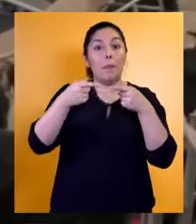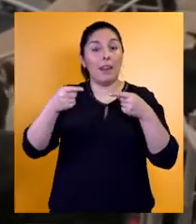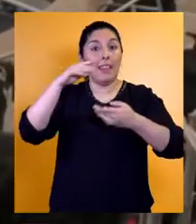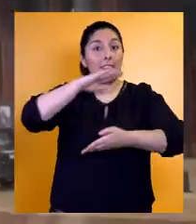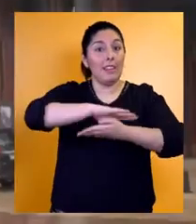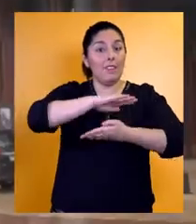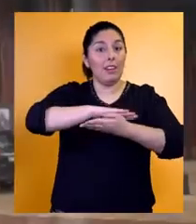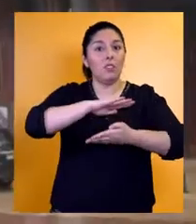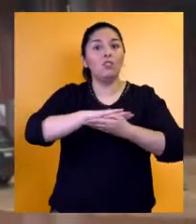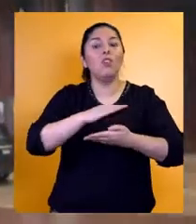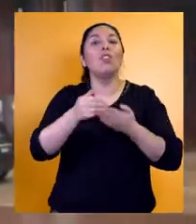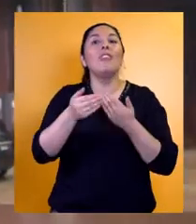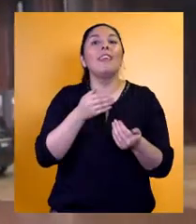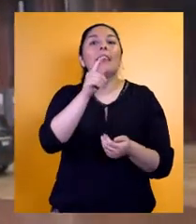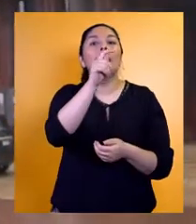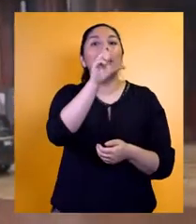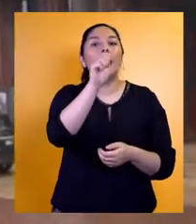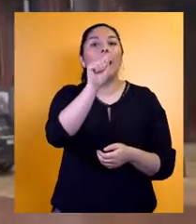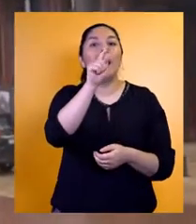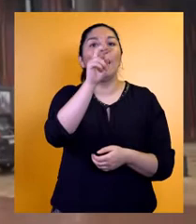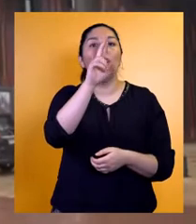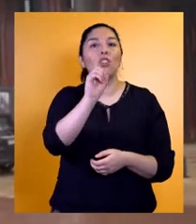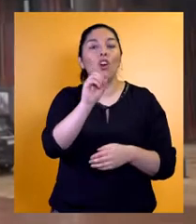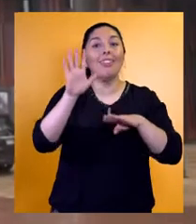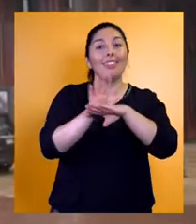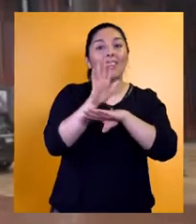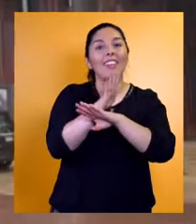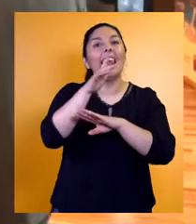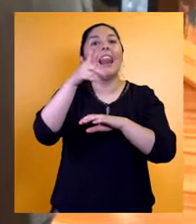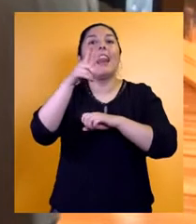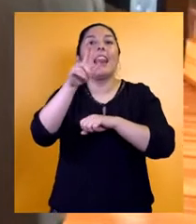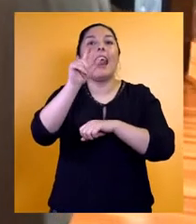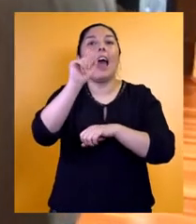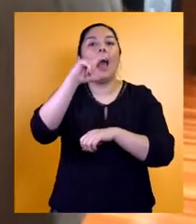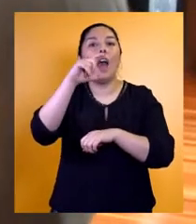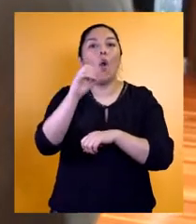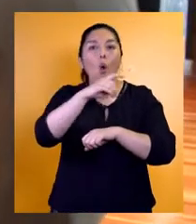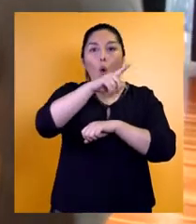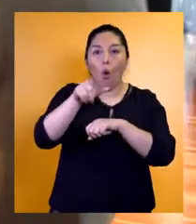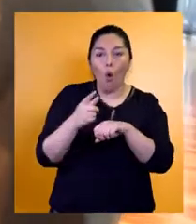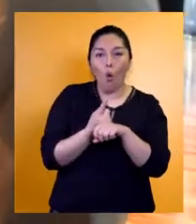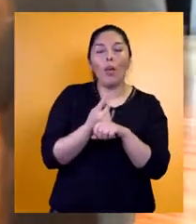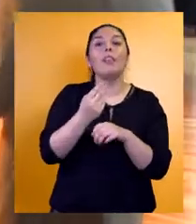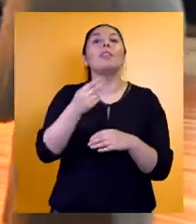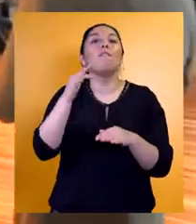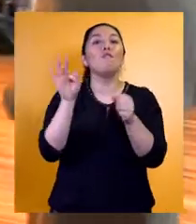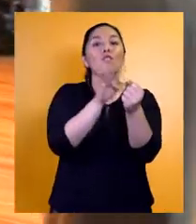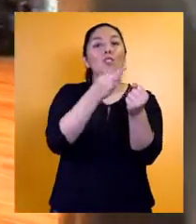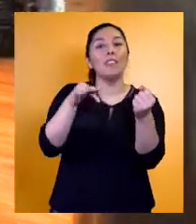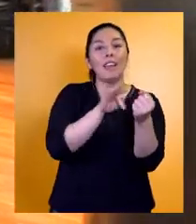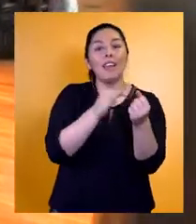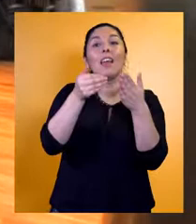Lechero, se realizó en el Teatro del Lago en Frutillar el lanzamiento de sellos de origen de la leche, convocado por la Seremía de Agricultura